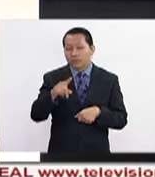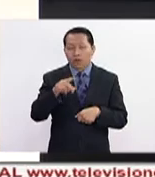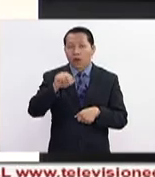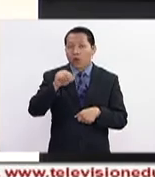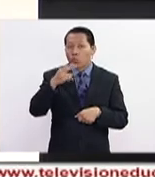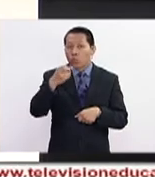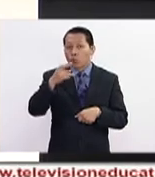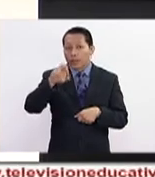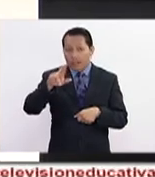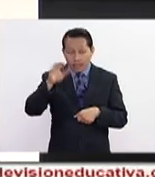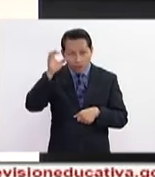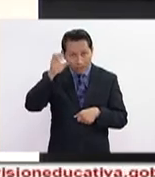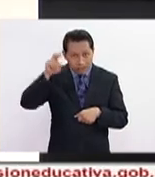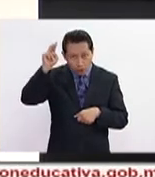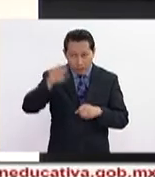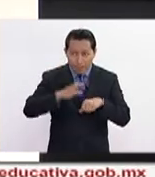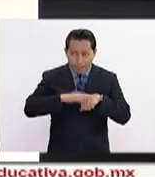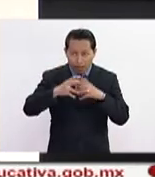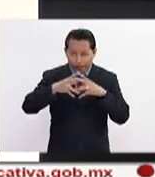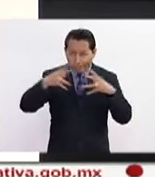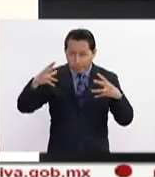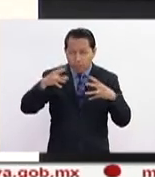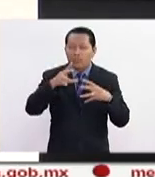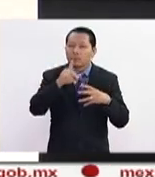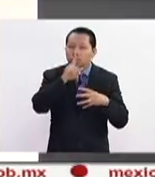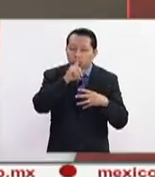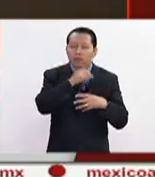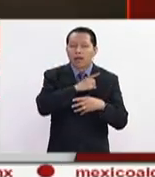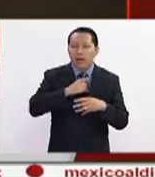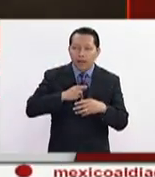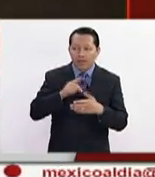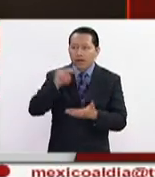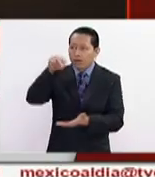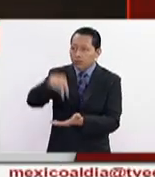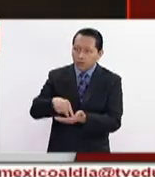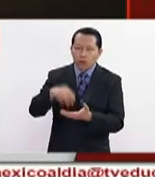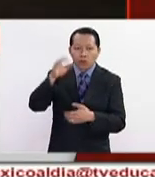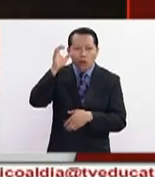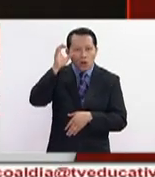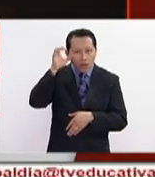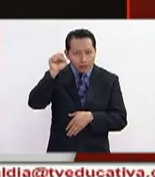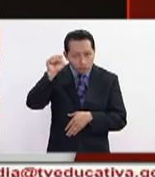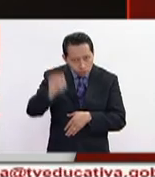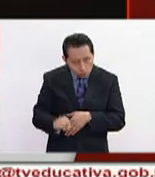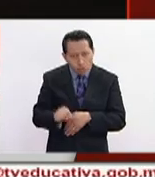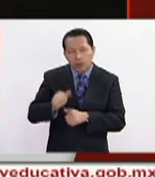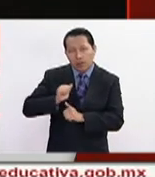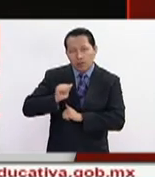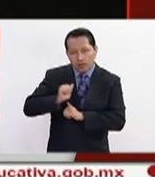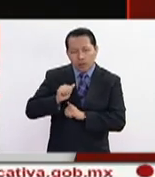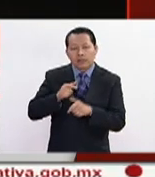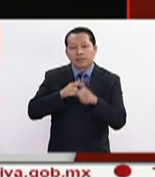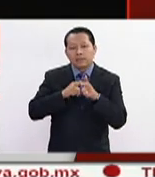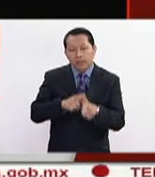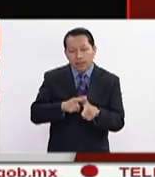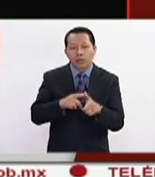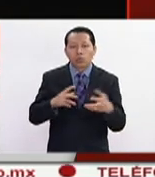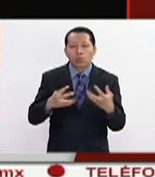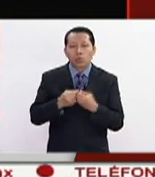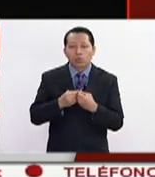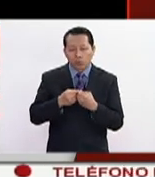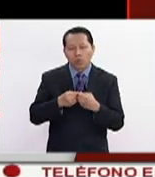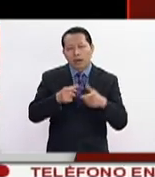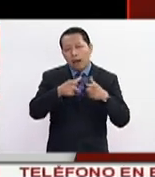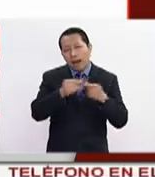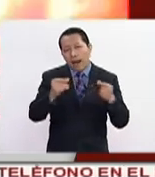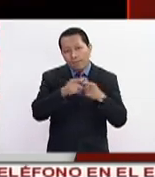nuclear de Corea del Norte, pues tiene que mantener presencia militar en Corea del Sur, seguir con los ejercicios militares en conjunto con